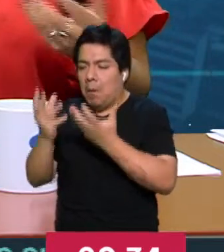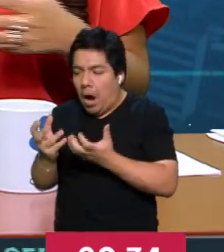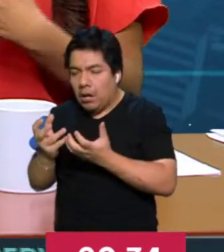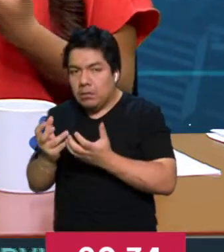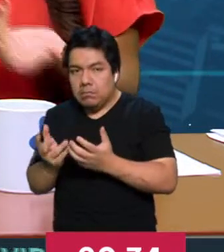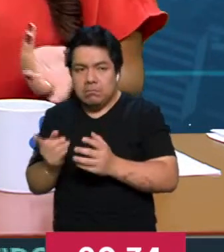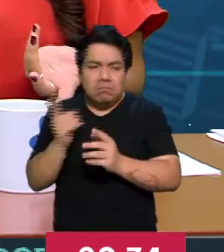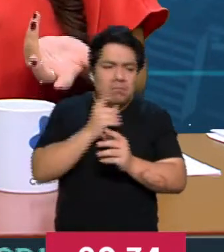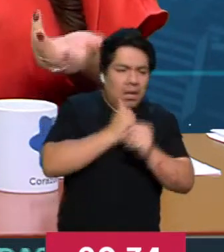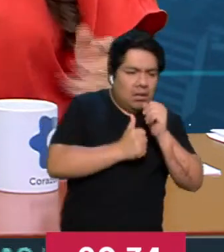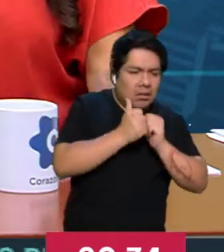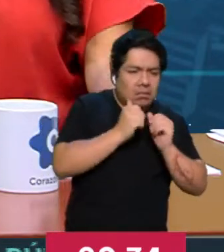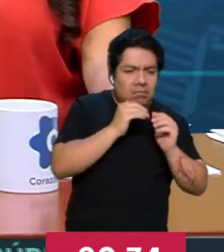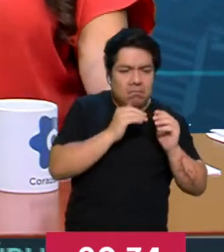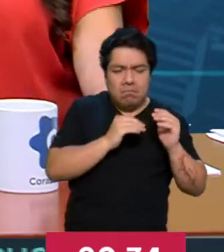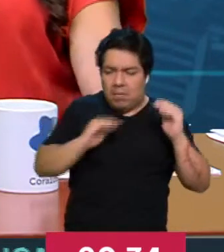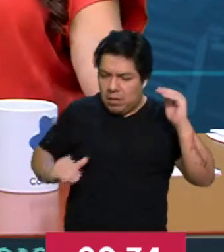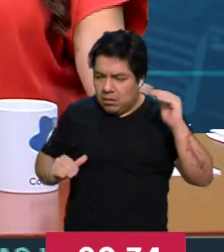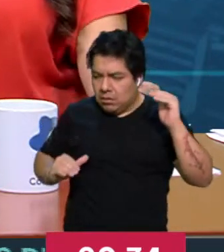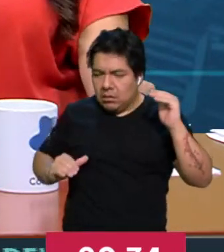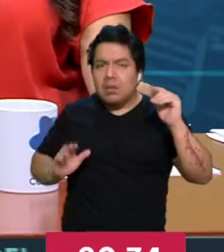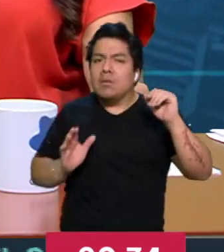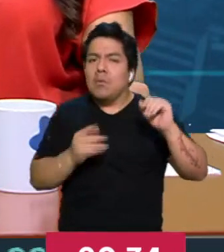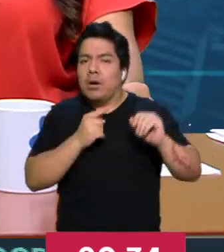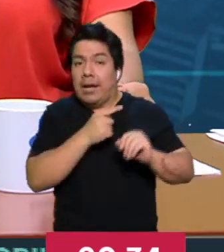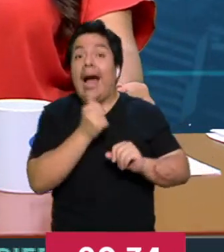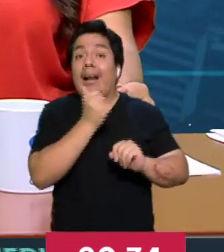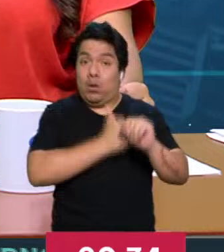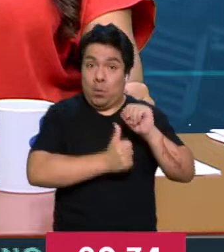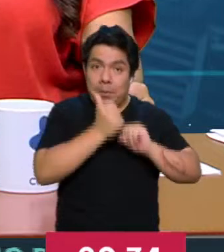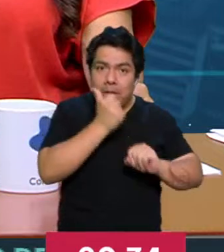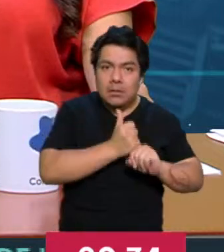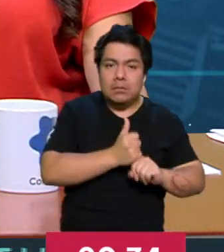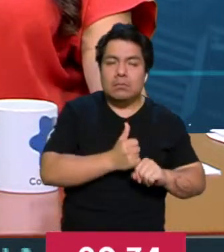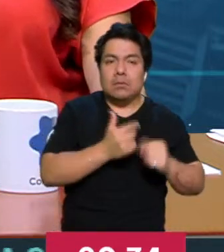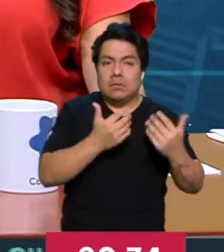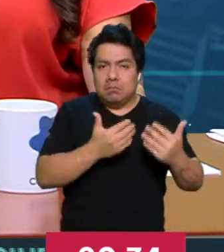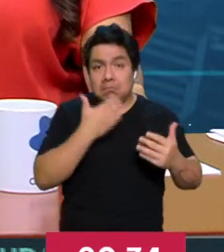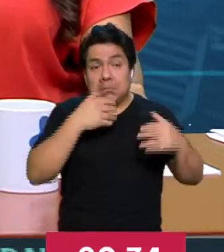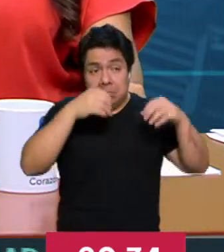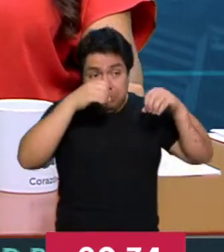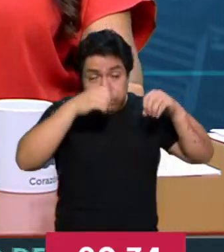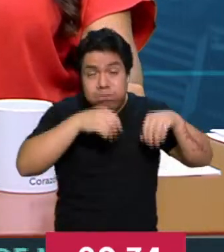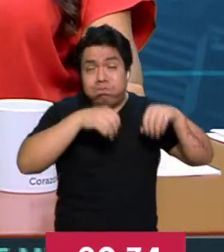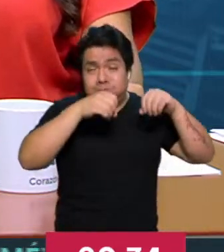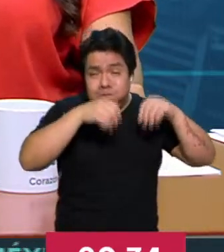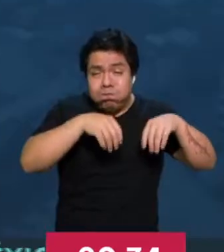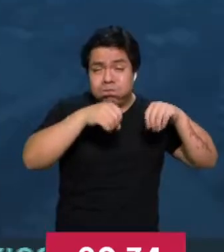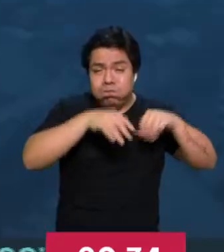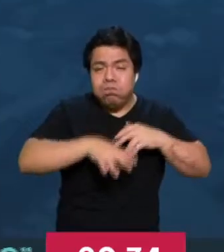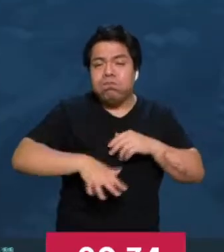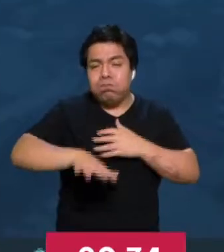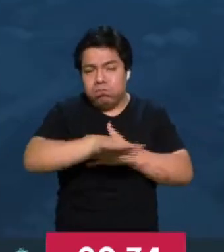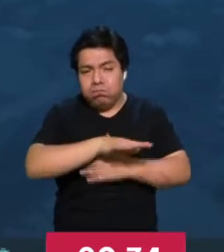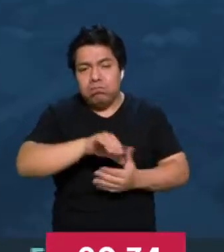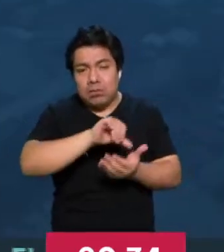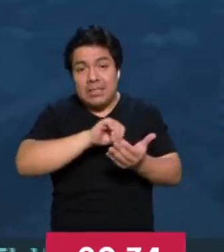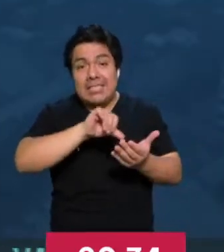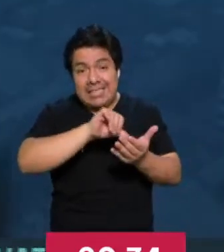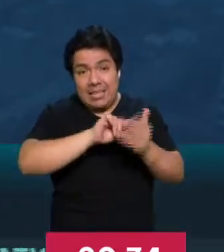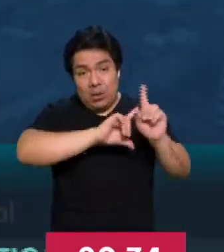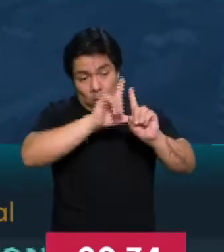pasado. ¿Esto a qué se debe? Sí, bueno, el año pasado tuvimos una buena temporada de lluvia, sobre todo en la parte centro y sur de